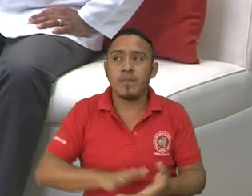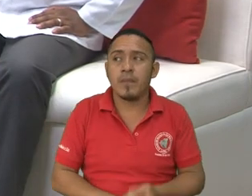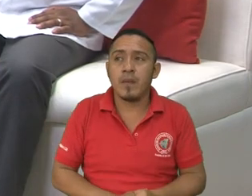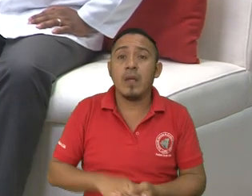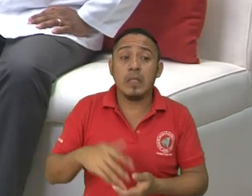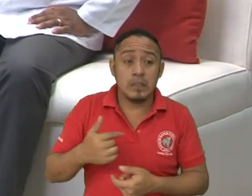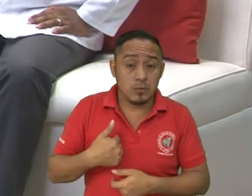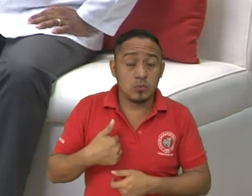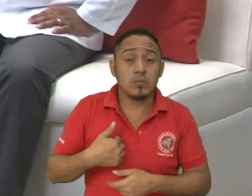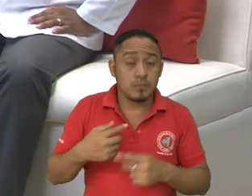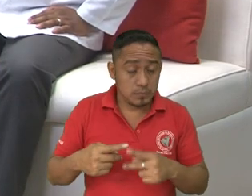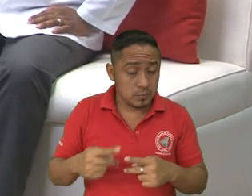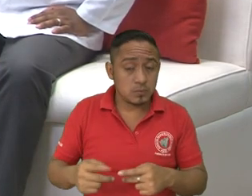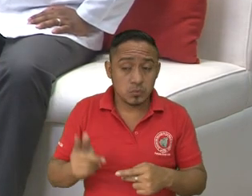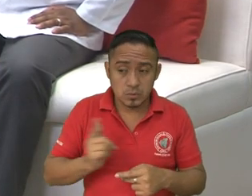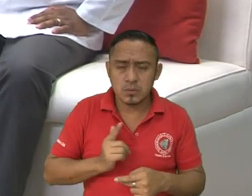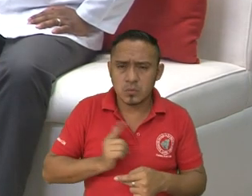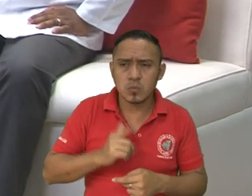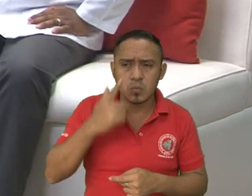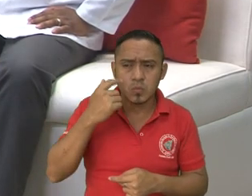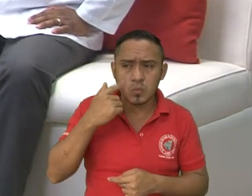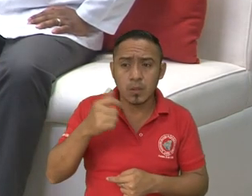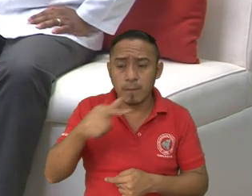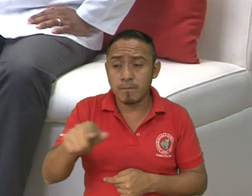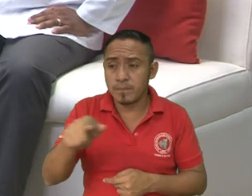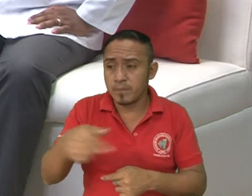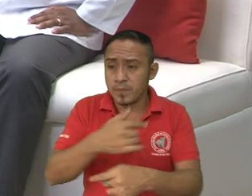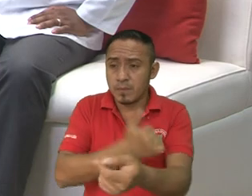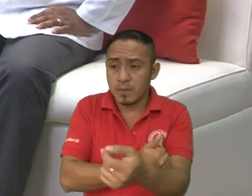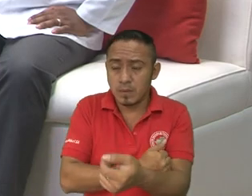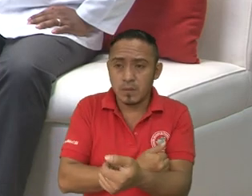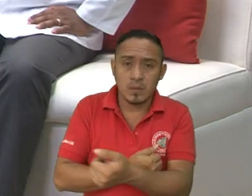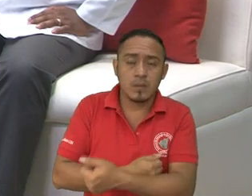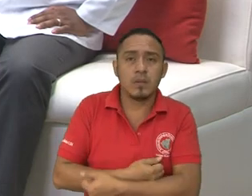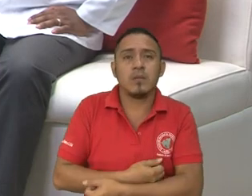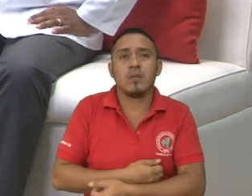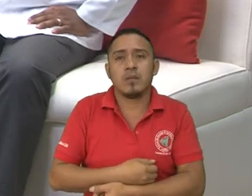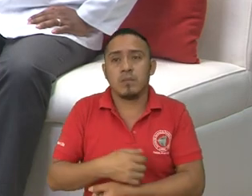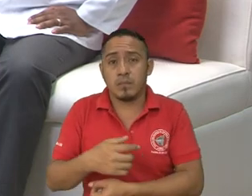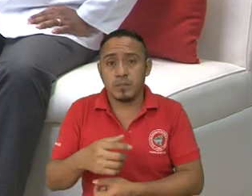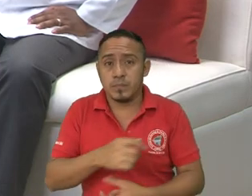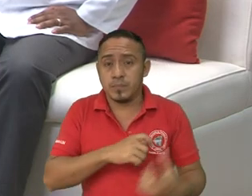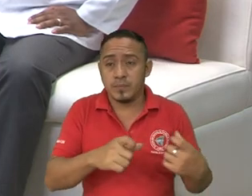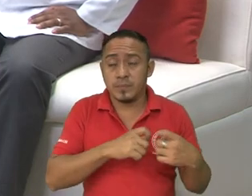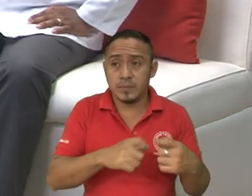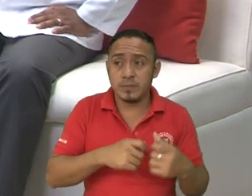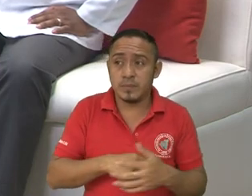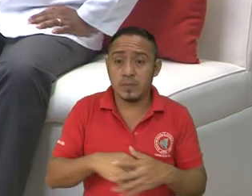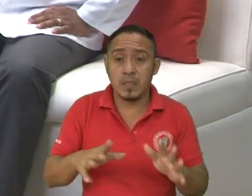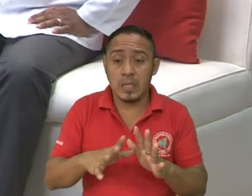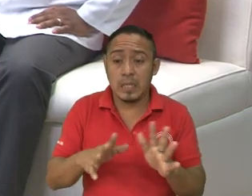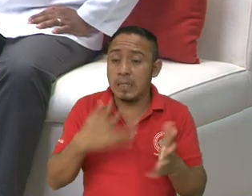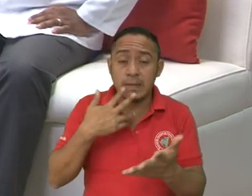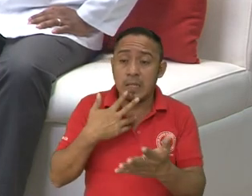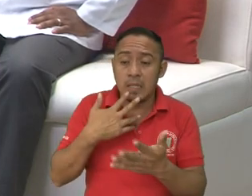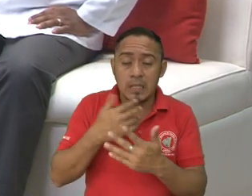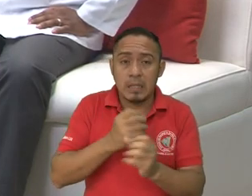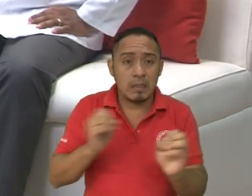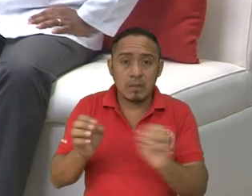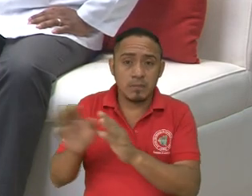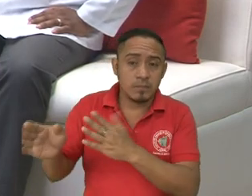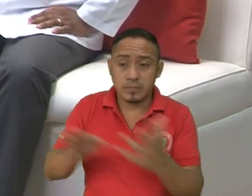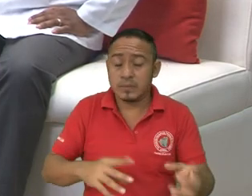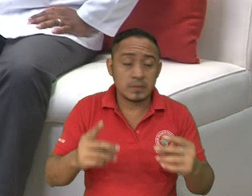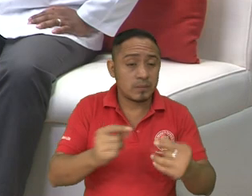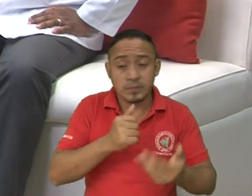tenido personas que han estado con bajos efectos de sustancias que sí, han presentado arritmia, gracias a Dios no fallecieron, porque se